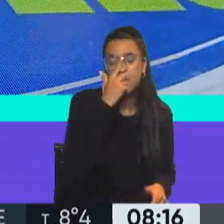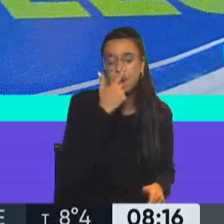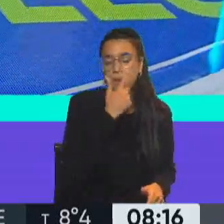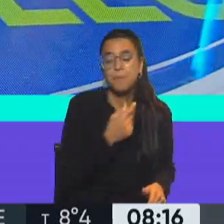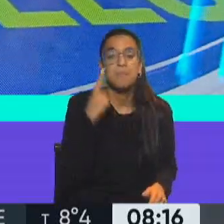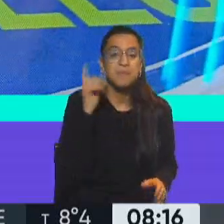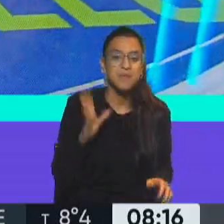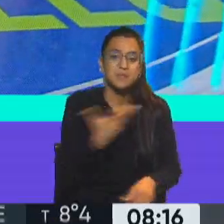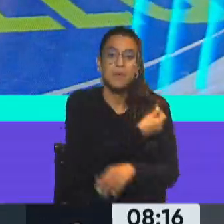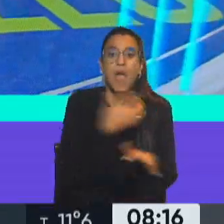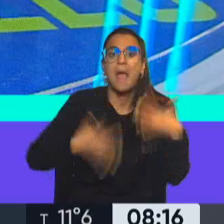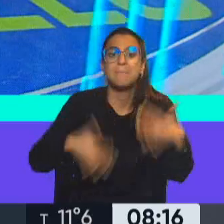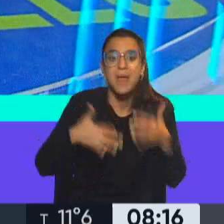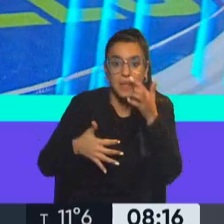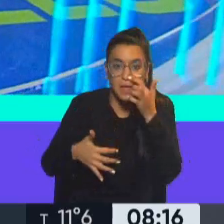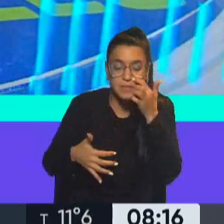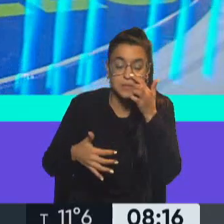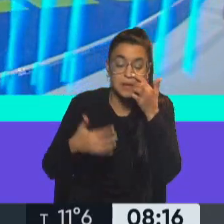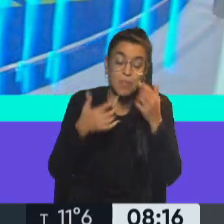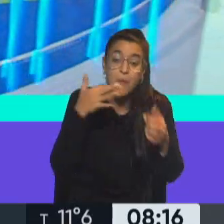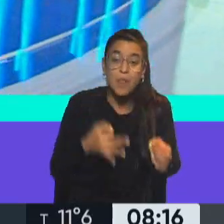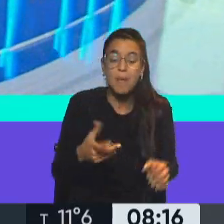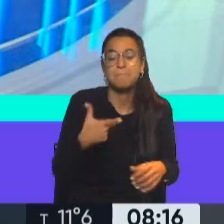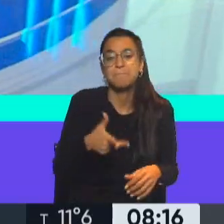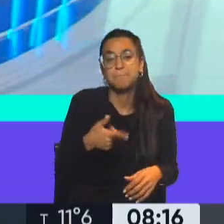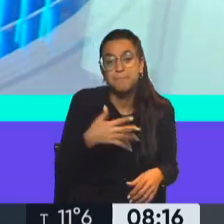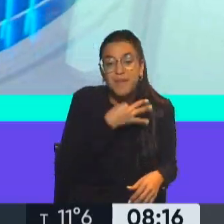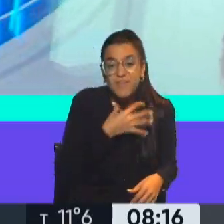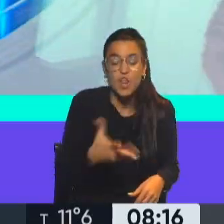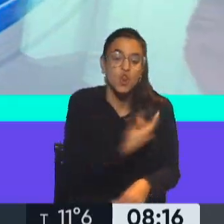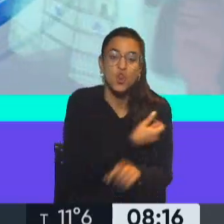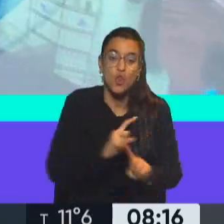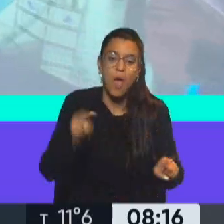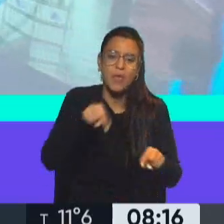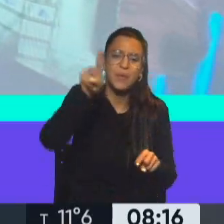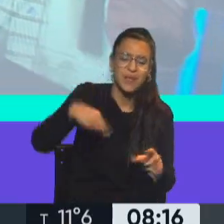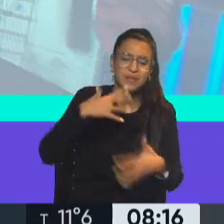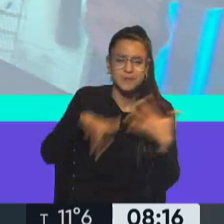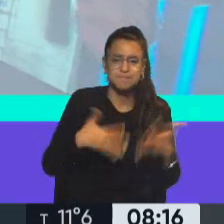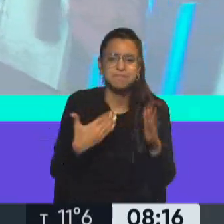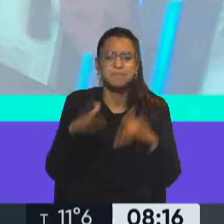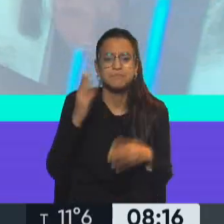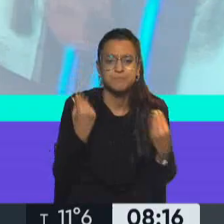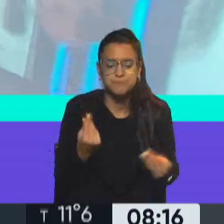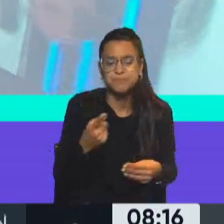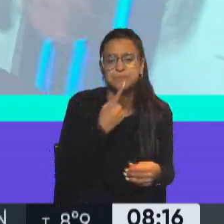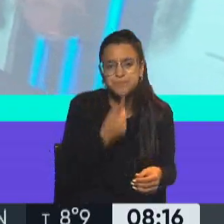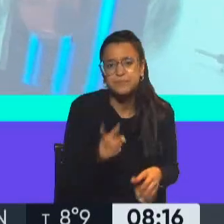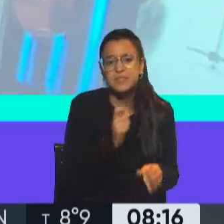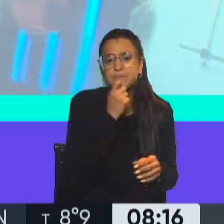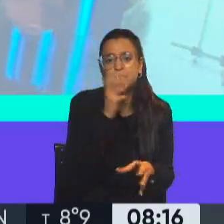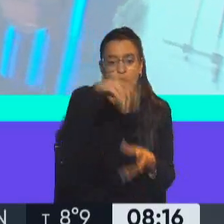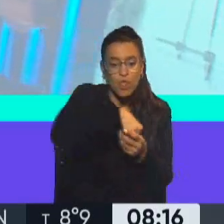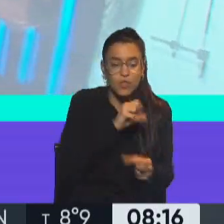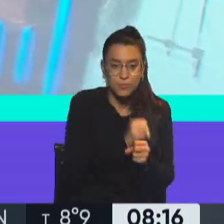son justamente vacunas de emergencia y dice, la verdad es que prefiero no vacunarme. Y aquí comienza la polémica también, sobre todo para quienes se desempeñan en un ámbito